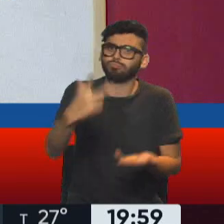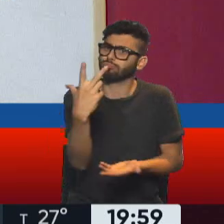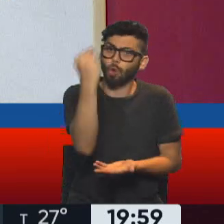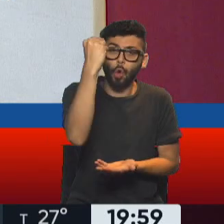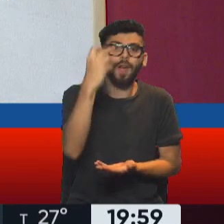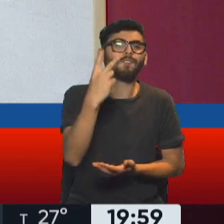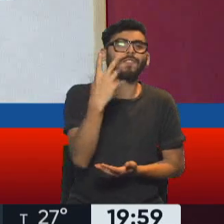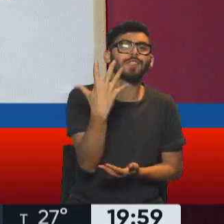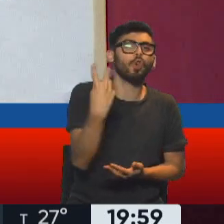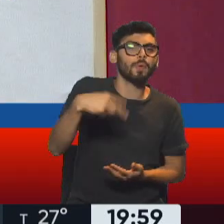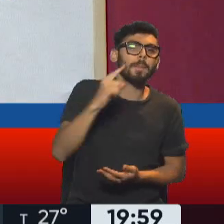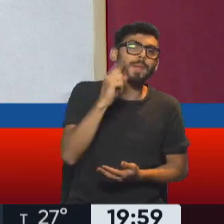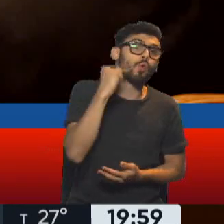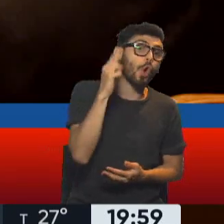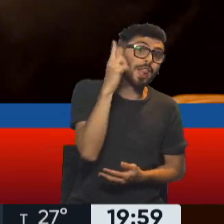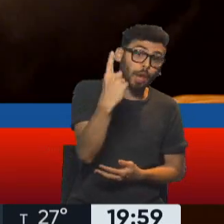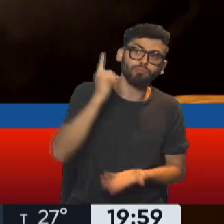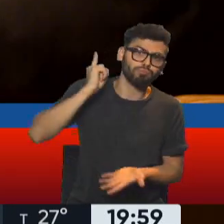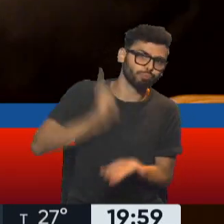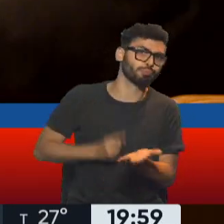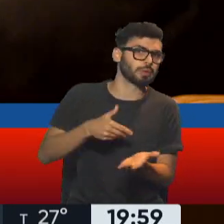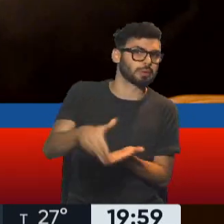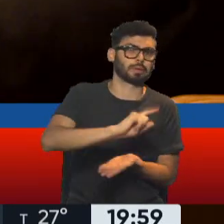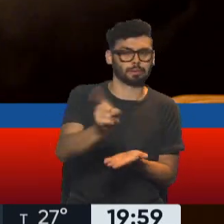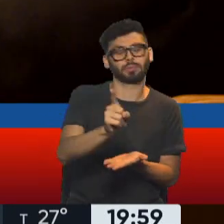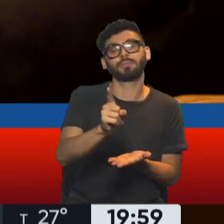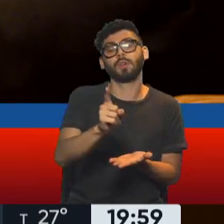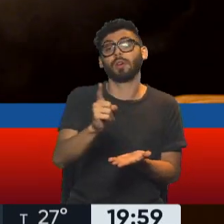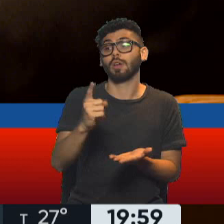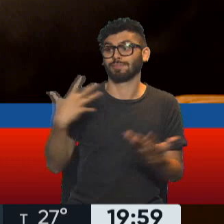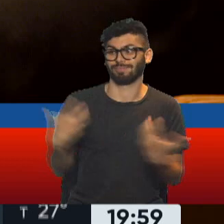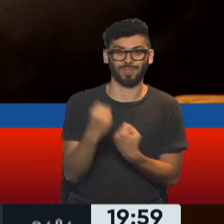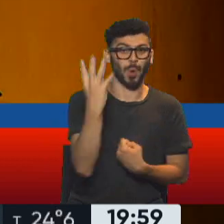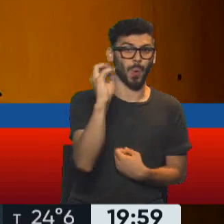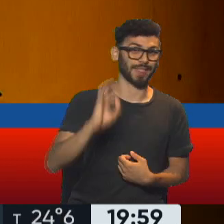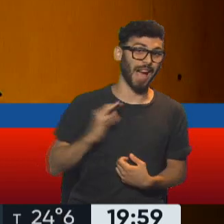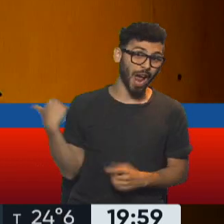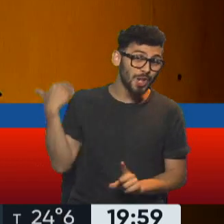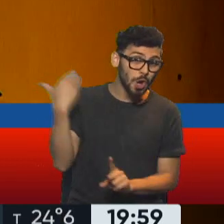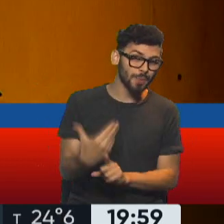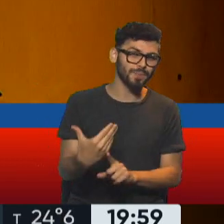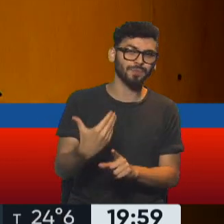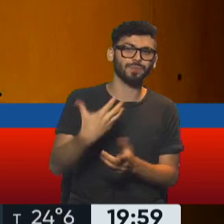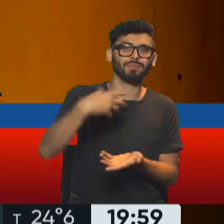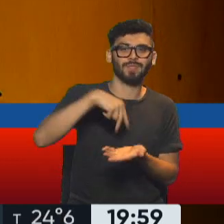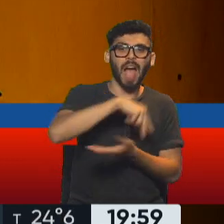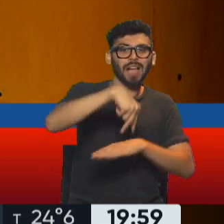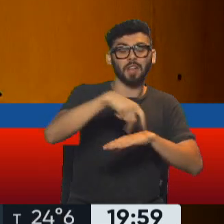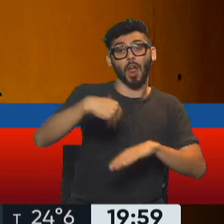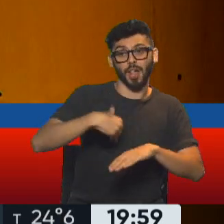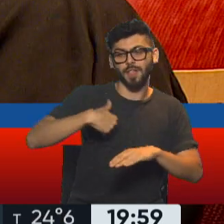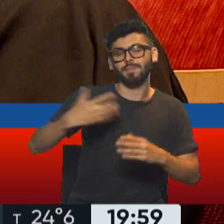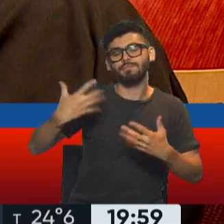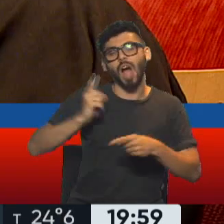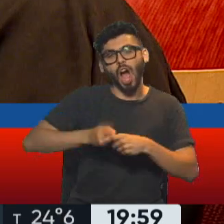de 1981 al cumplirse 40 años la cancillería argentina celebró el aniversario con un acto encabezado por el